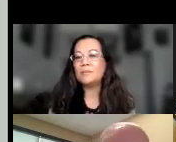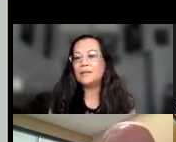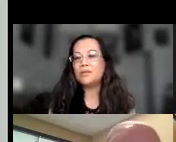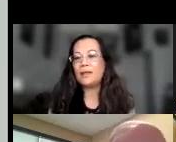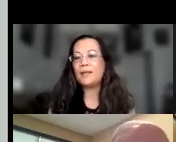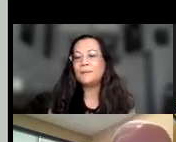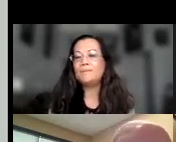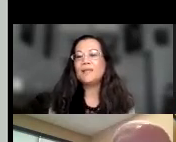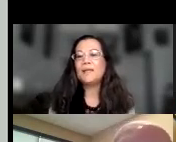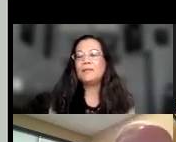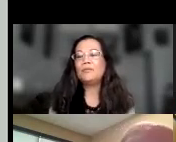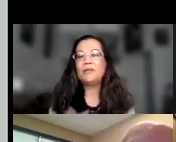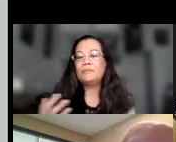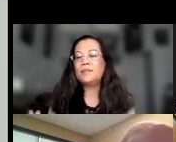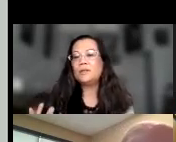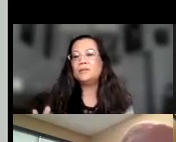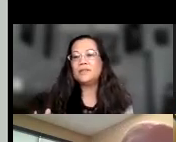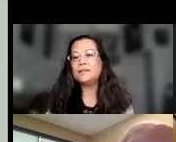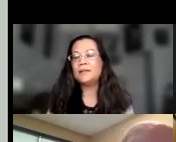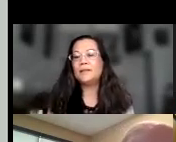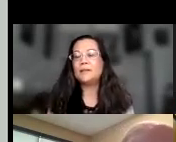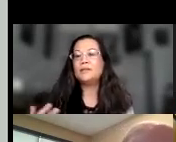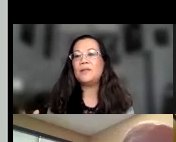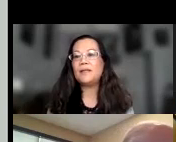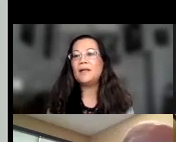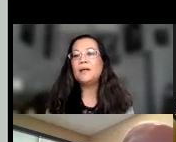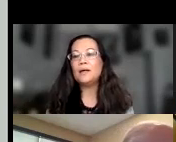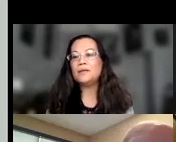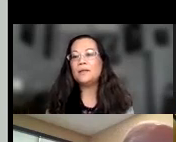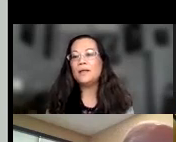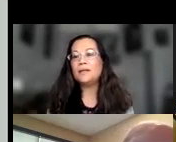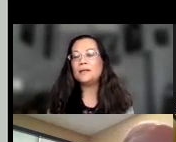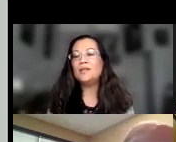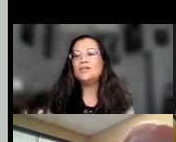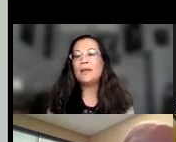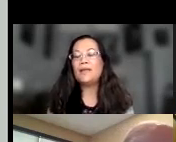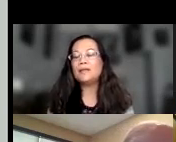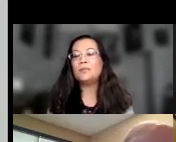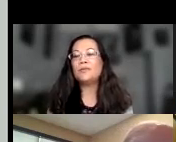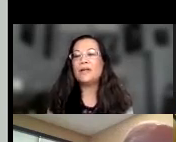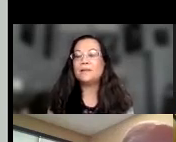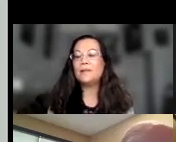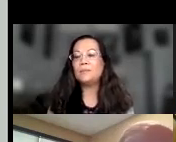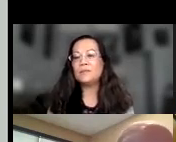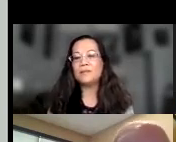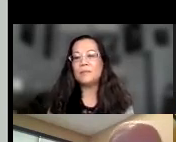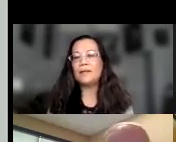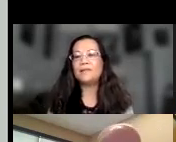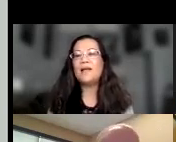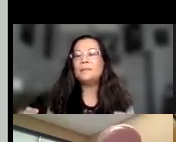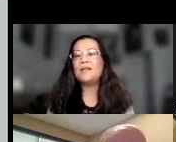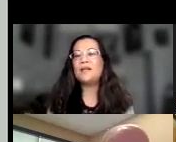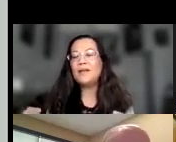45.11.1, lo cual es el entrenamiento parcial implícito que está continuo. Y también va a haber otros